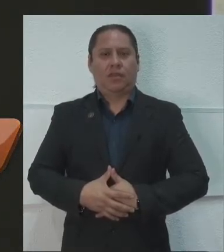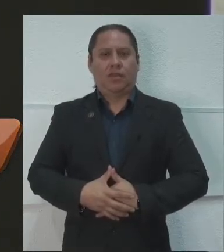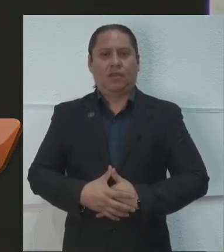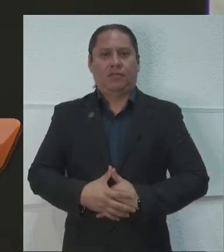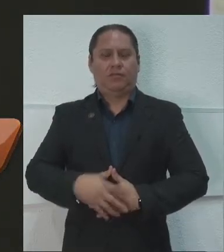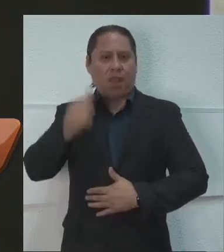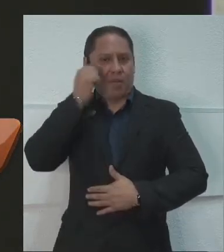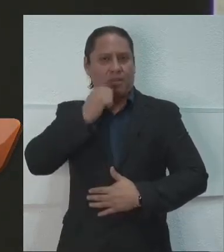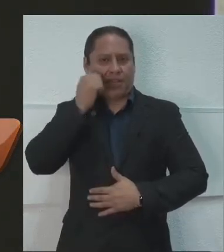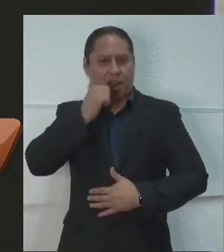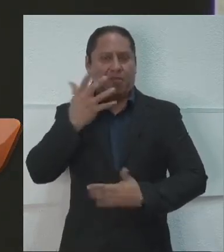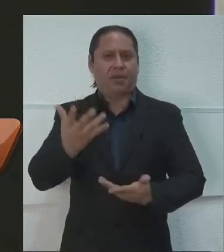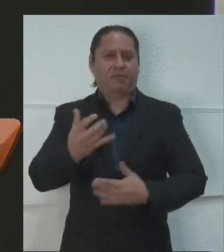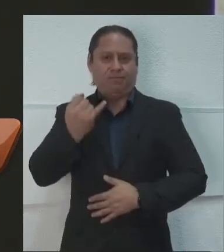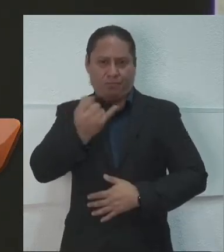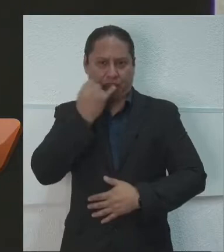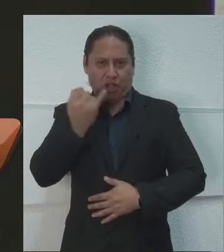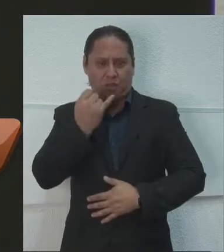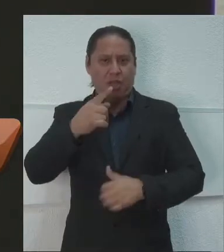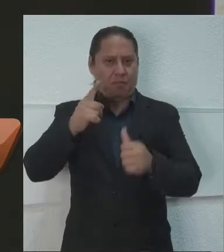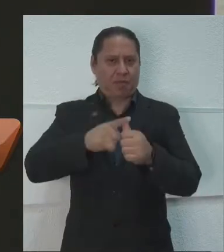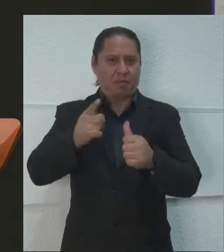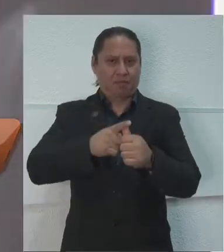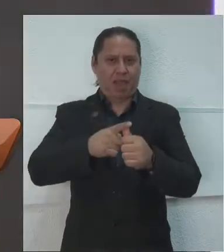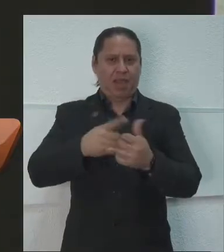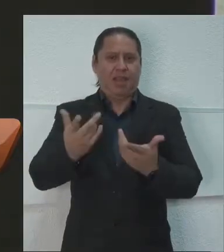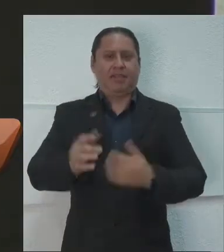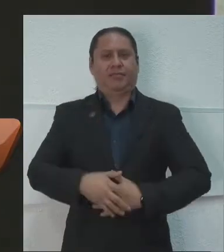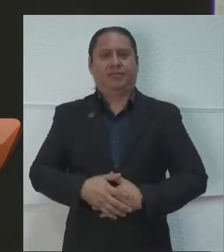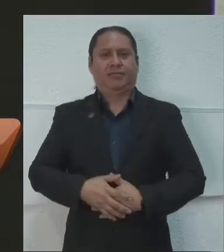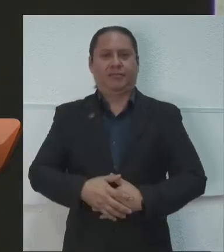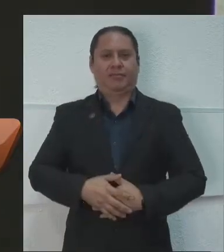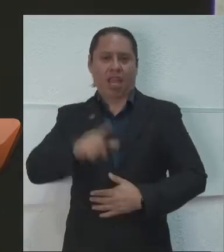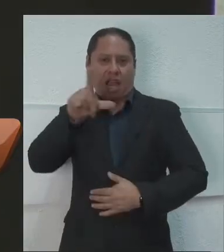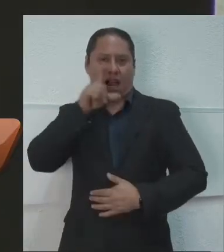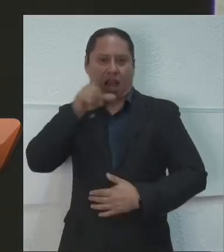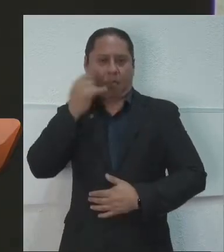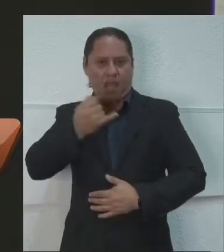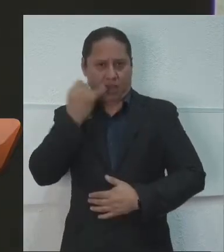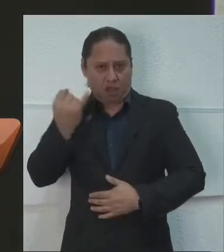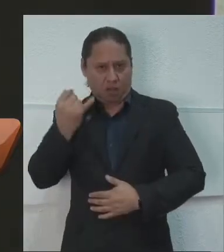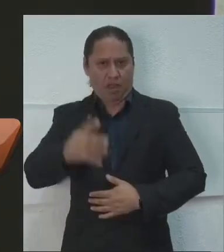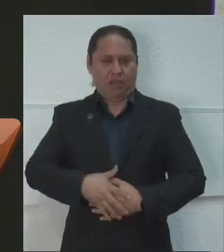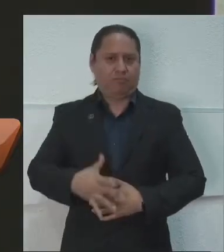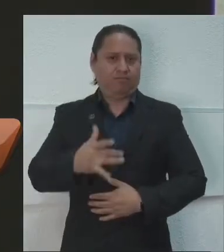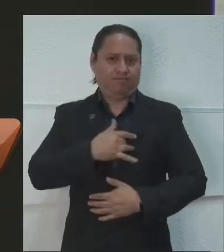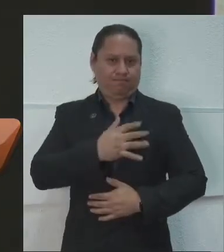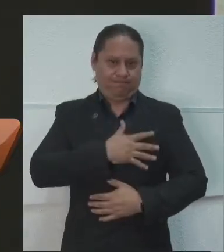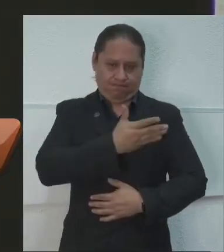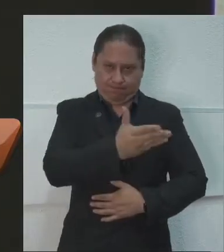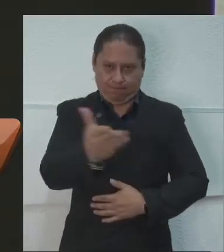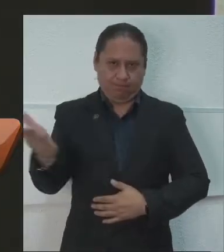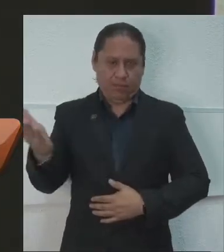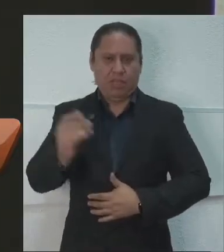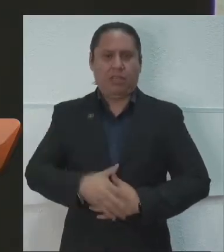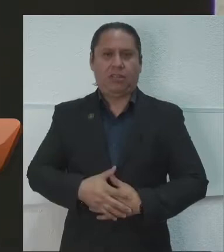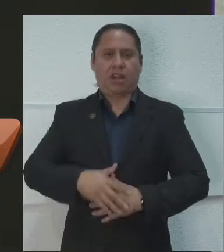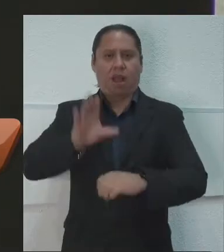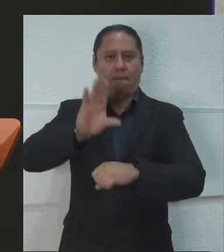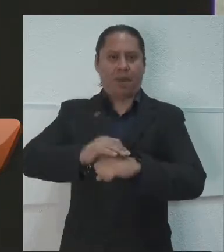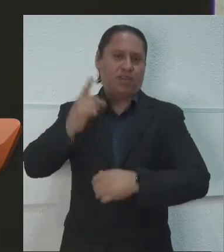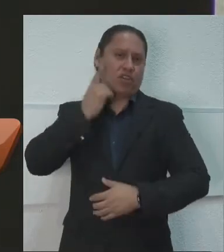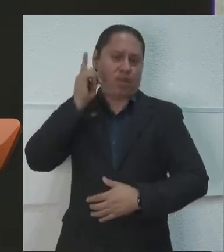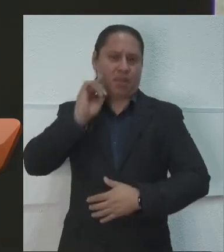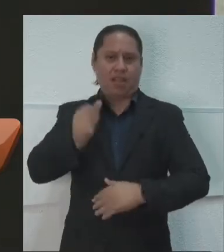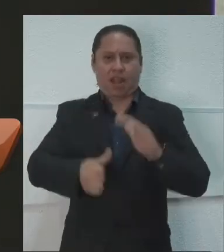como siempre, saludarlos en Bat Ilkop, haciendo reverencia a su corazón y con la venia de la presidenta y